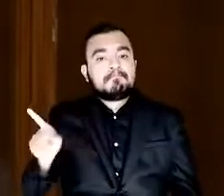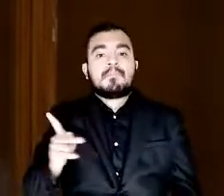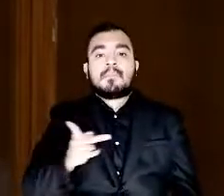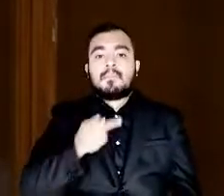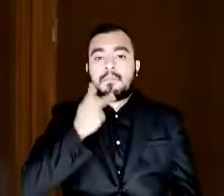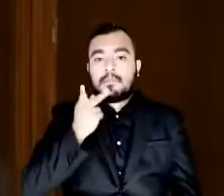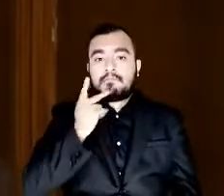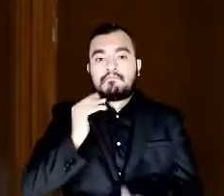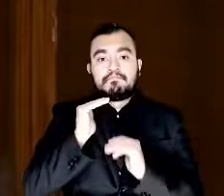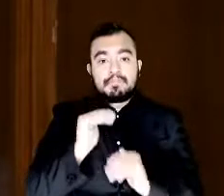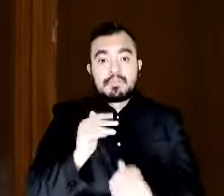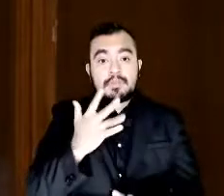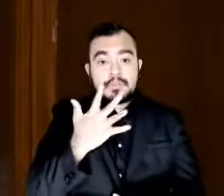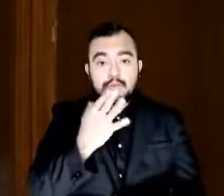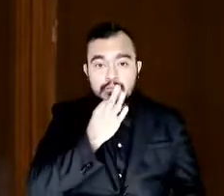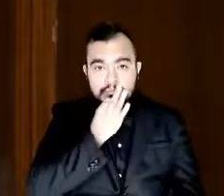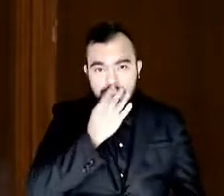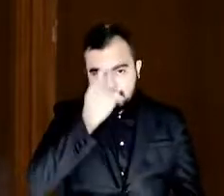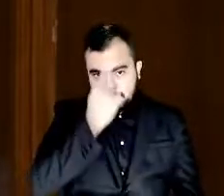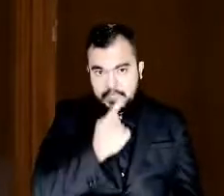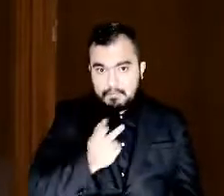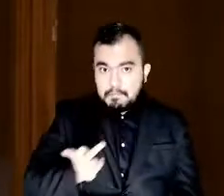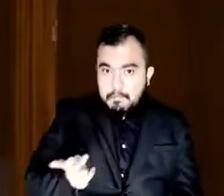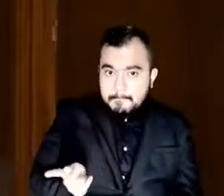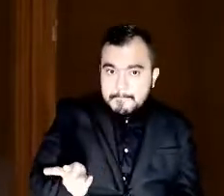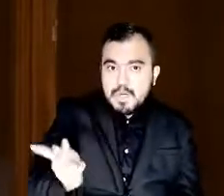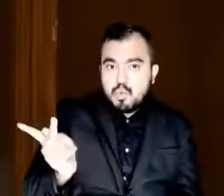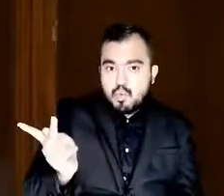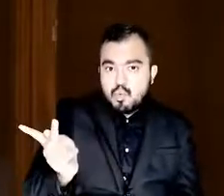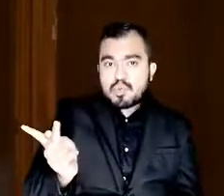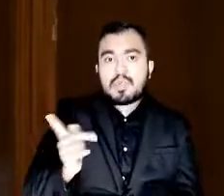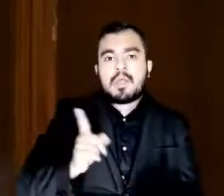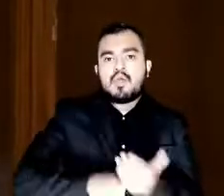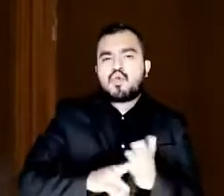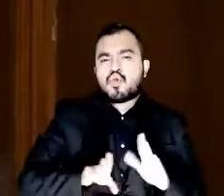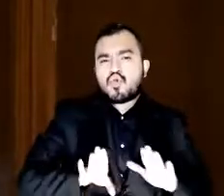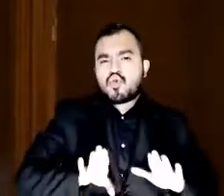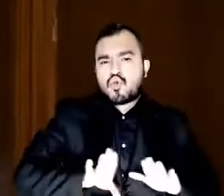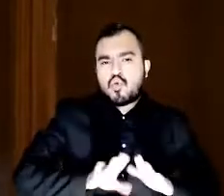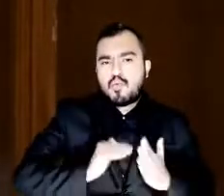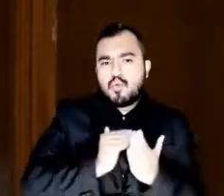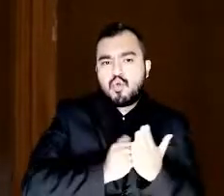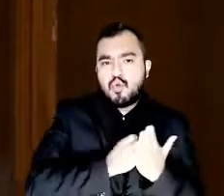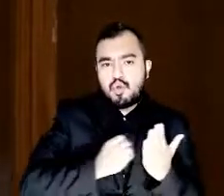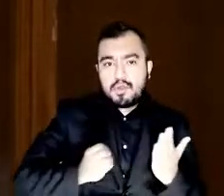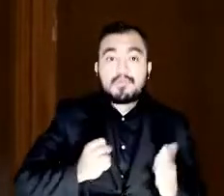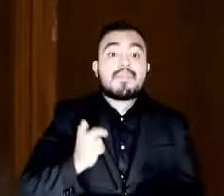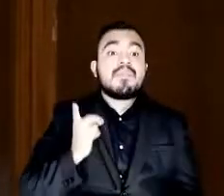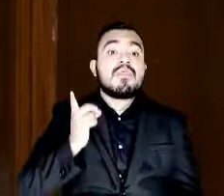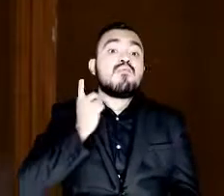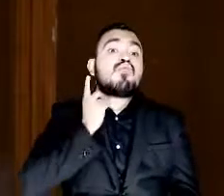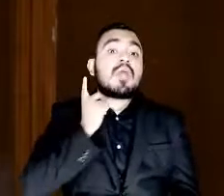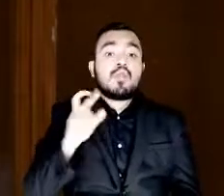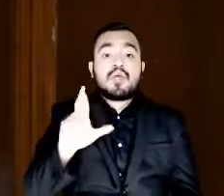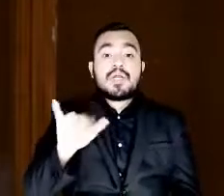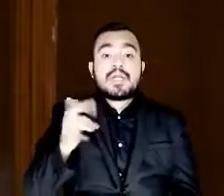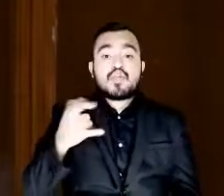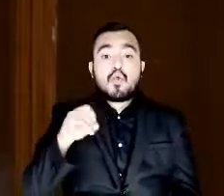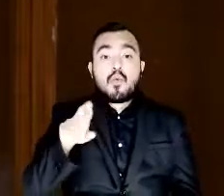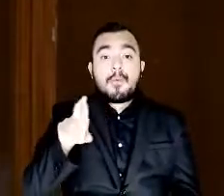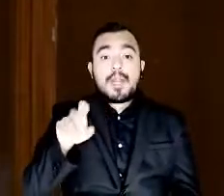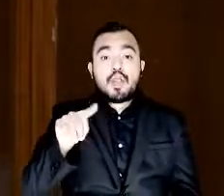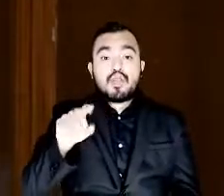por 5 minutos para formular una pregunta en el orden siguiente diputado Rigoberto Vargas